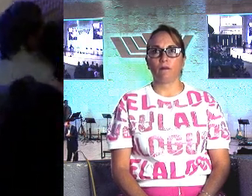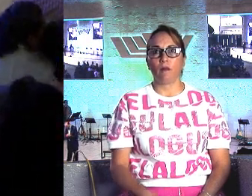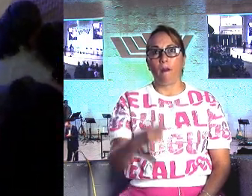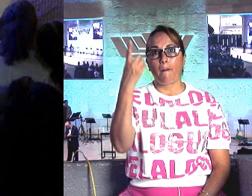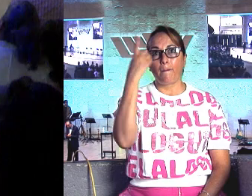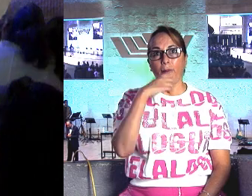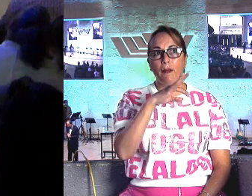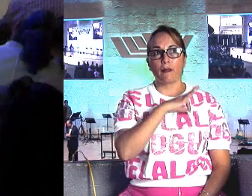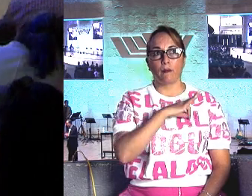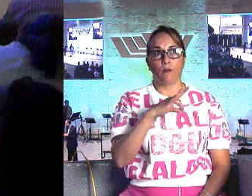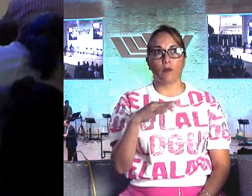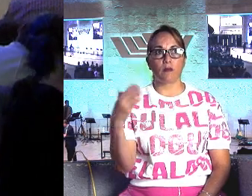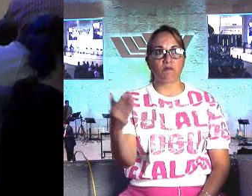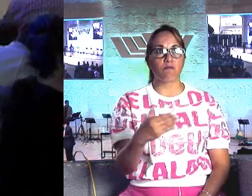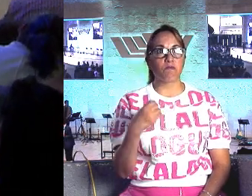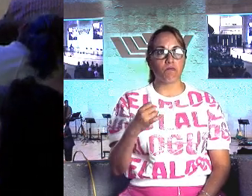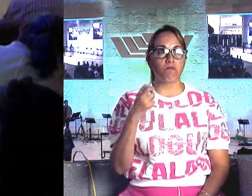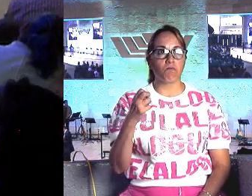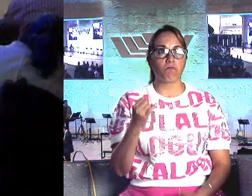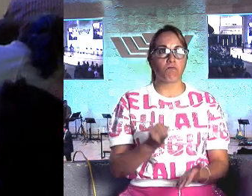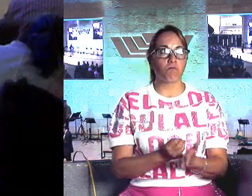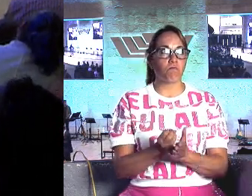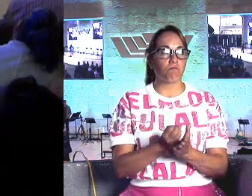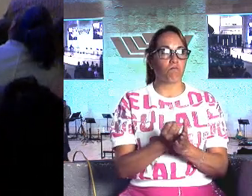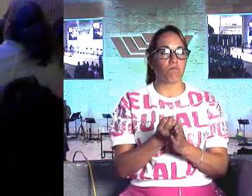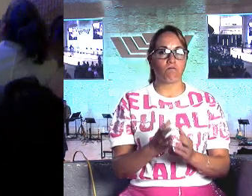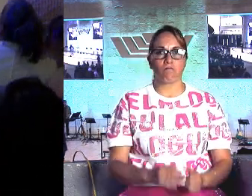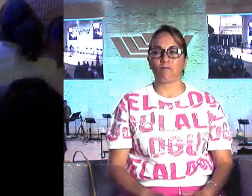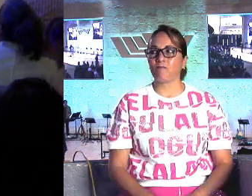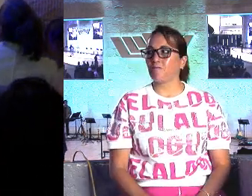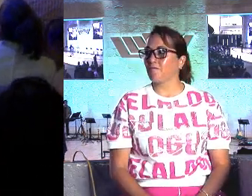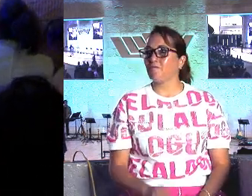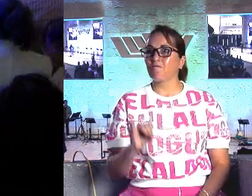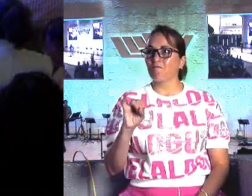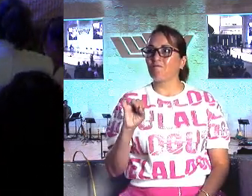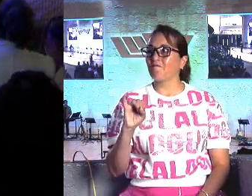esta decisión, sí hay, gracias a Dios.